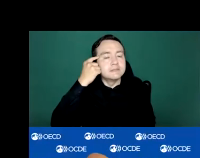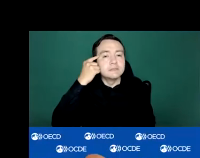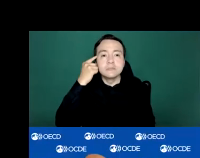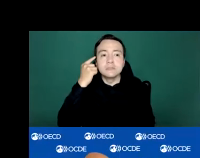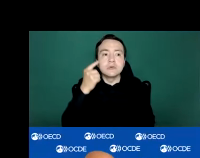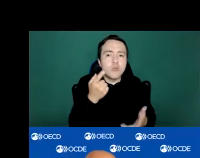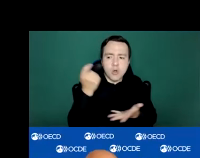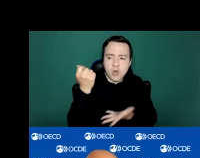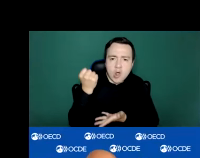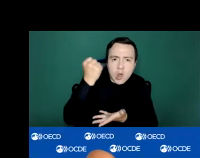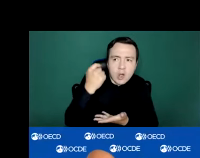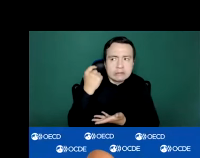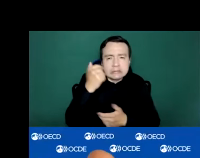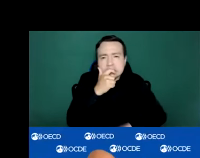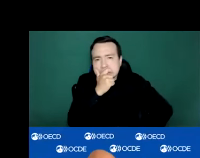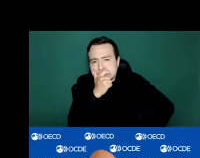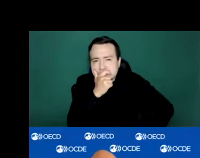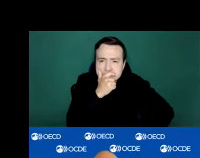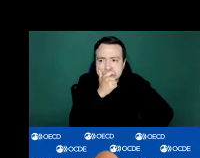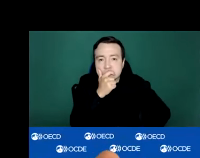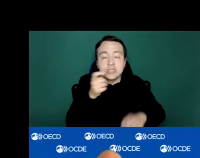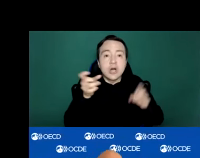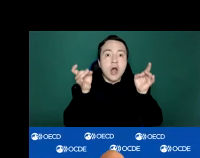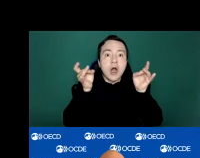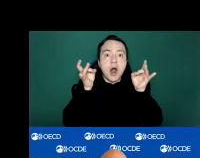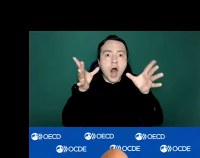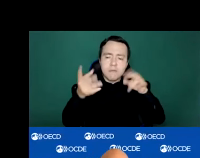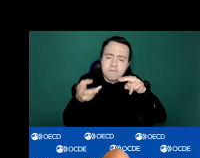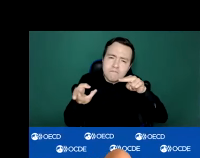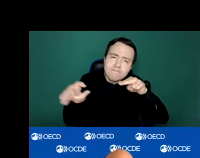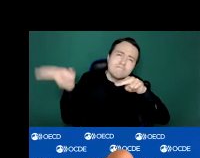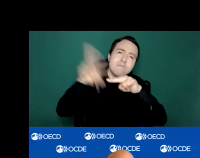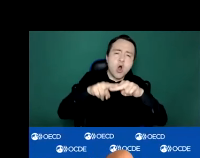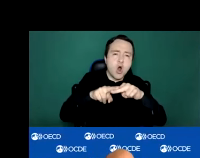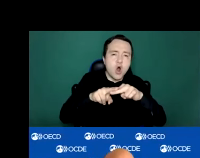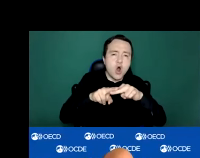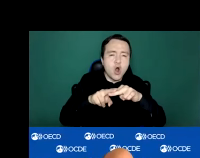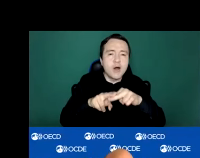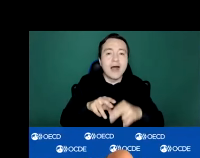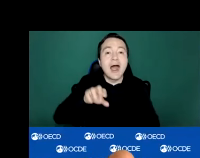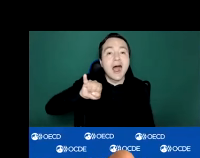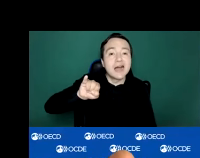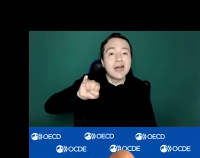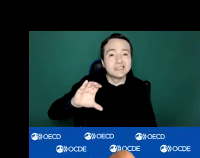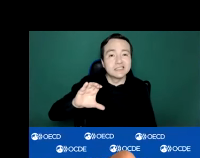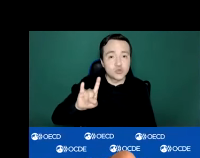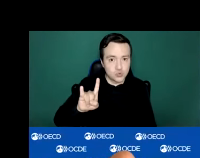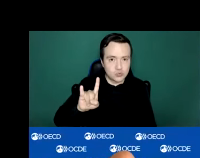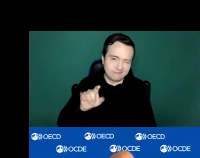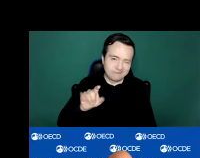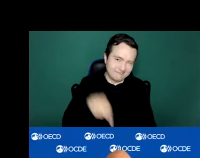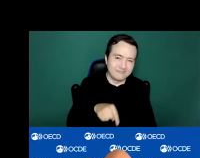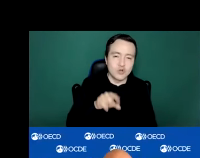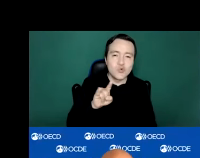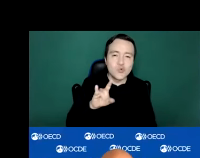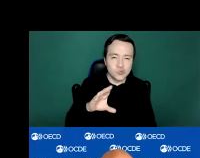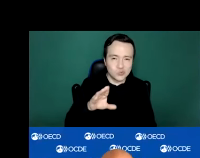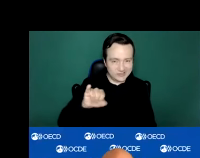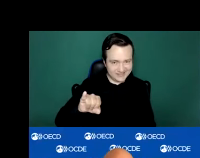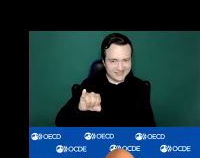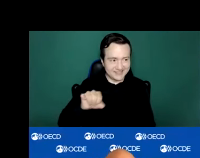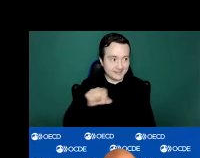la atención aguda, las unidades de cuidados intensivos, que son solamente para tratar a